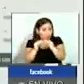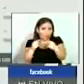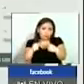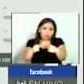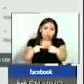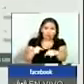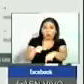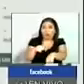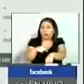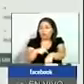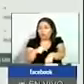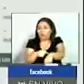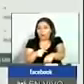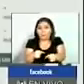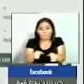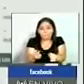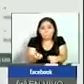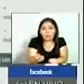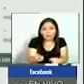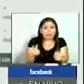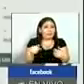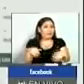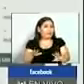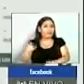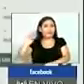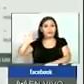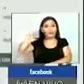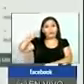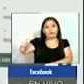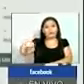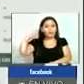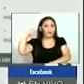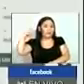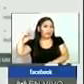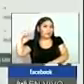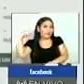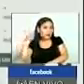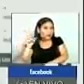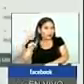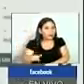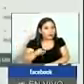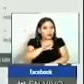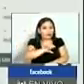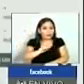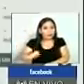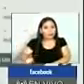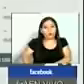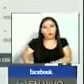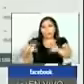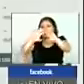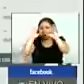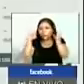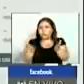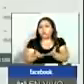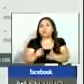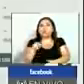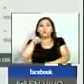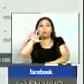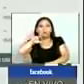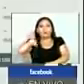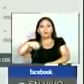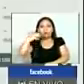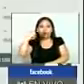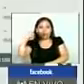es cuestión de horas para que lleguemos a los 5.000 casos en el territorio nacional. 5.000 casos a nivel global. De este total,